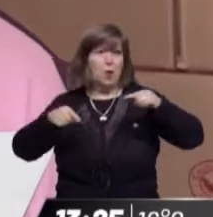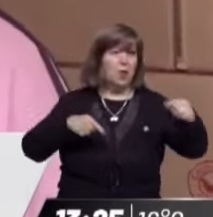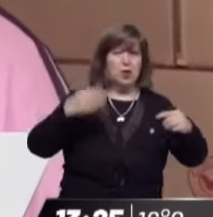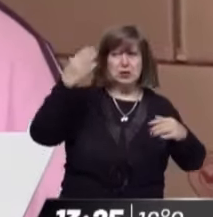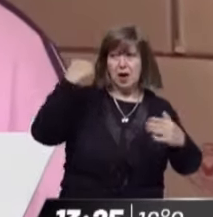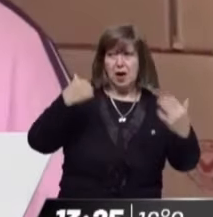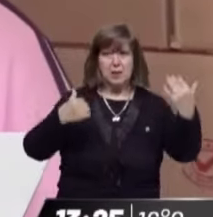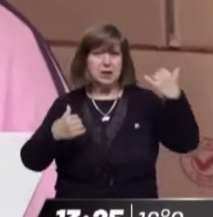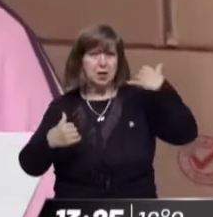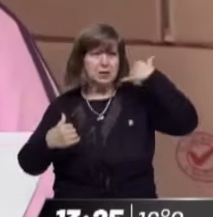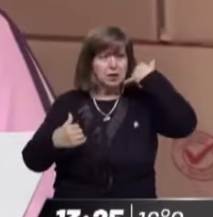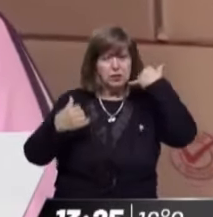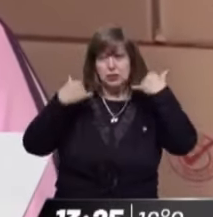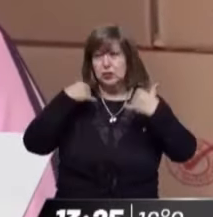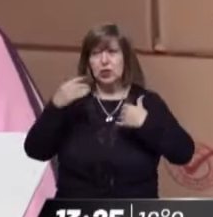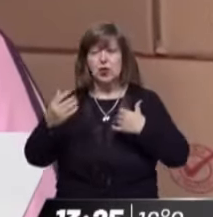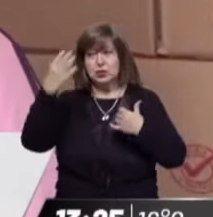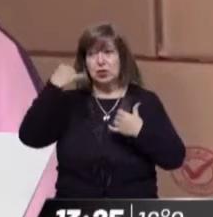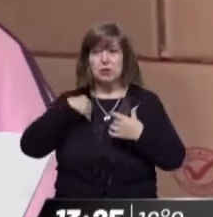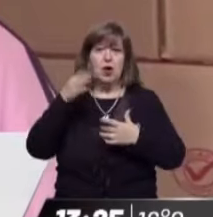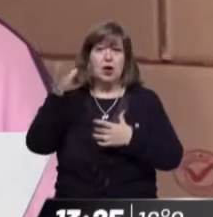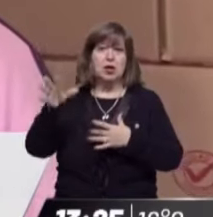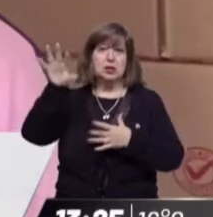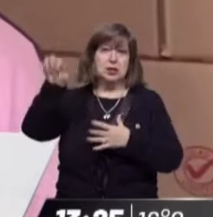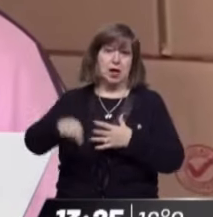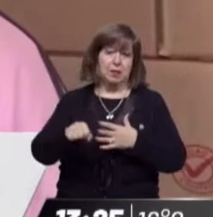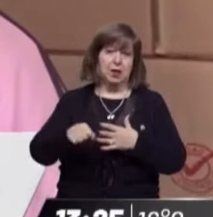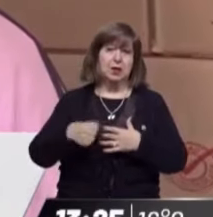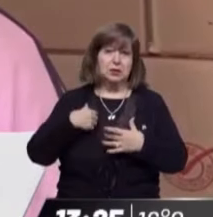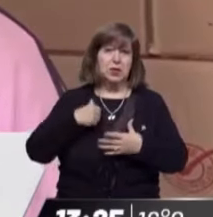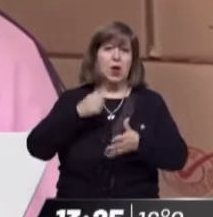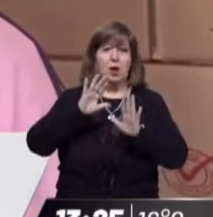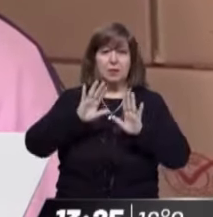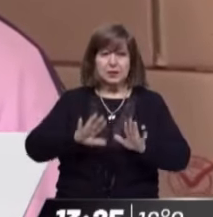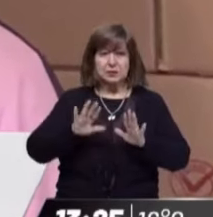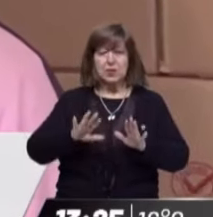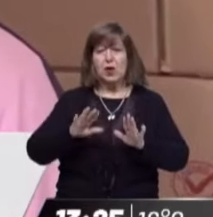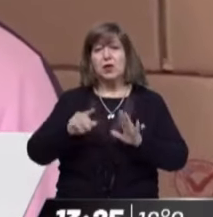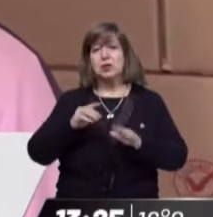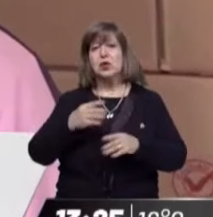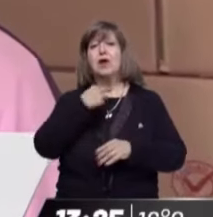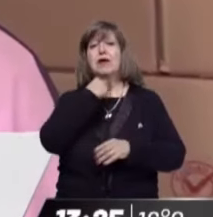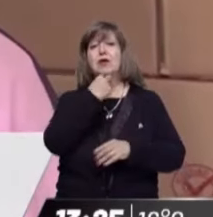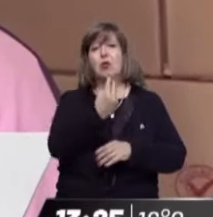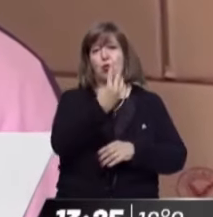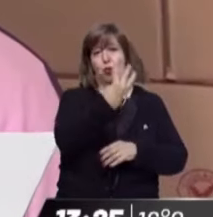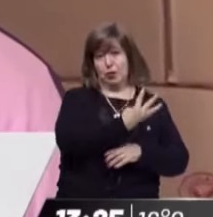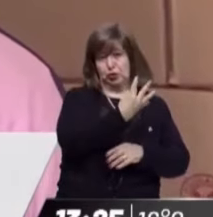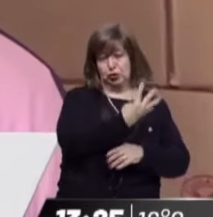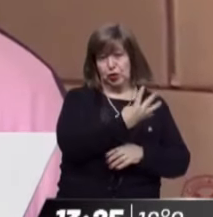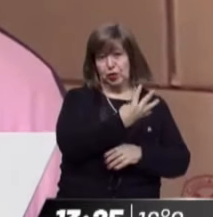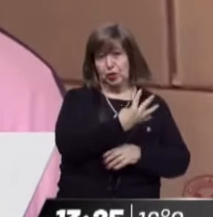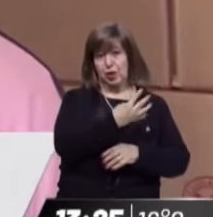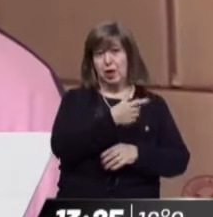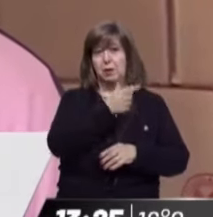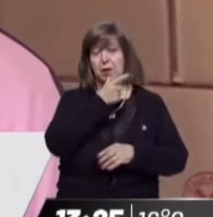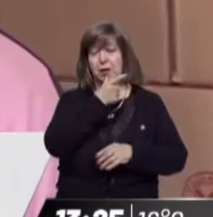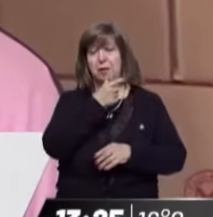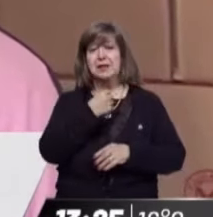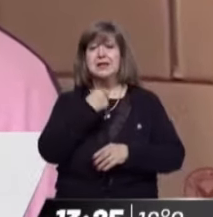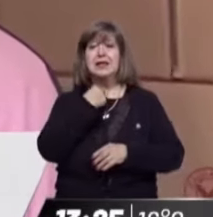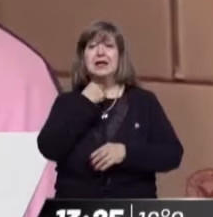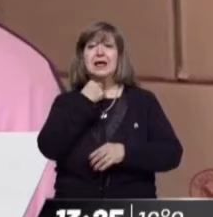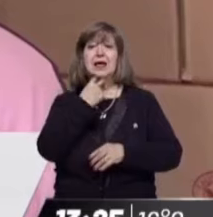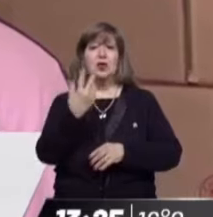este lado me llaman a donde donde me llamen por este lugar yo voy a estar porque yo tengo cuatro hijos pero en realidad tengo cinco tengo